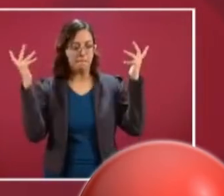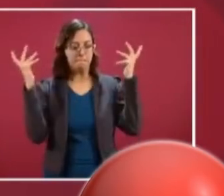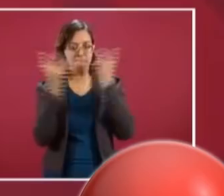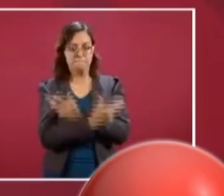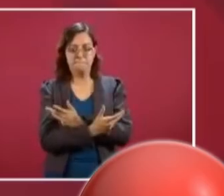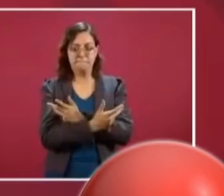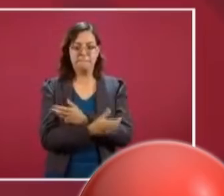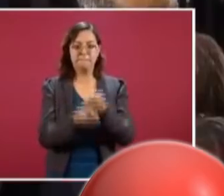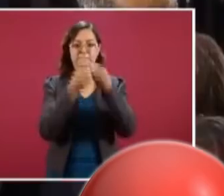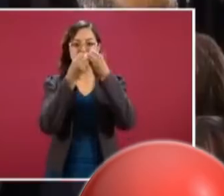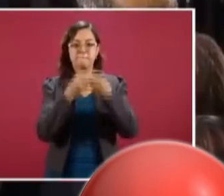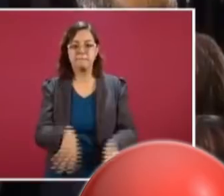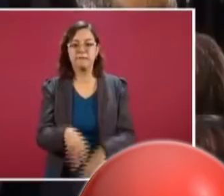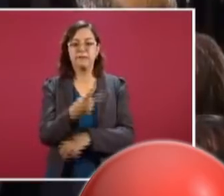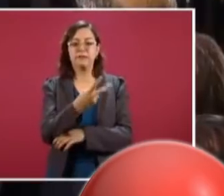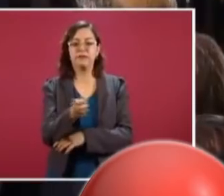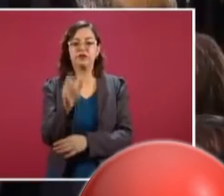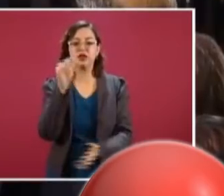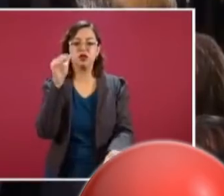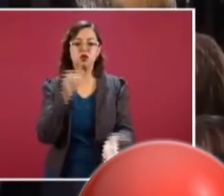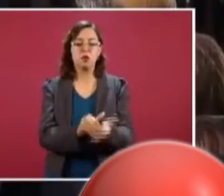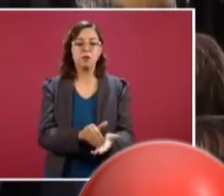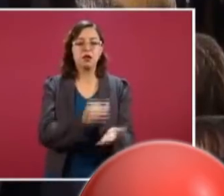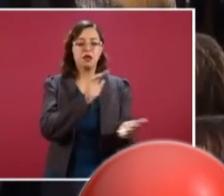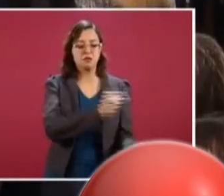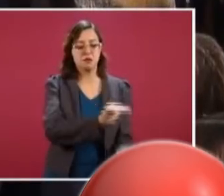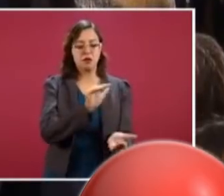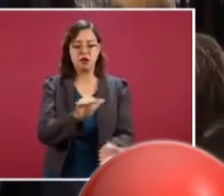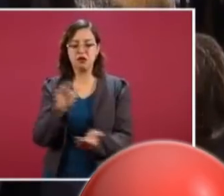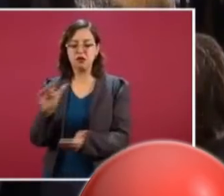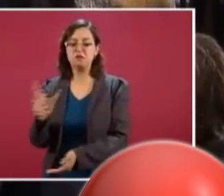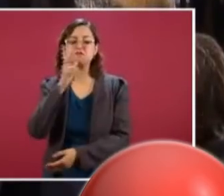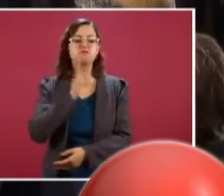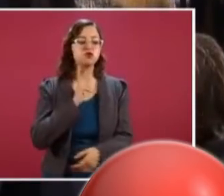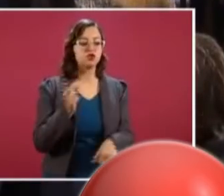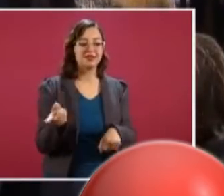se perdieron 200,000 barriles diarios.